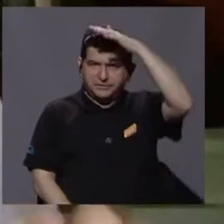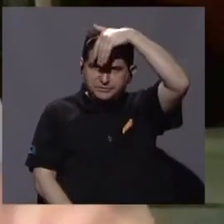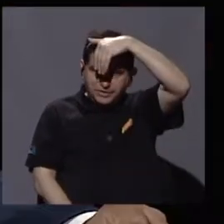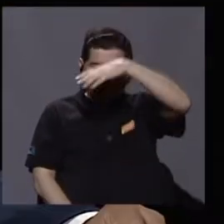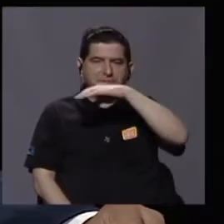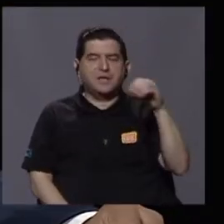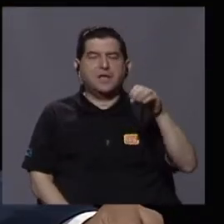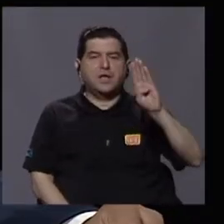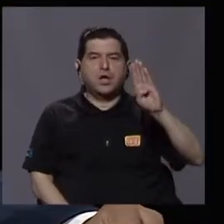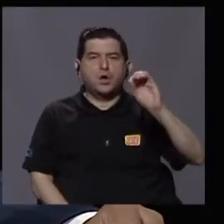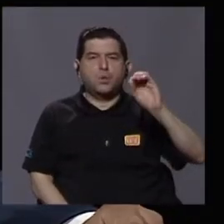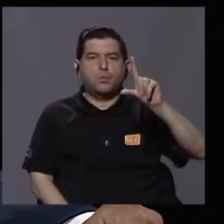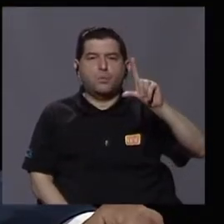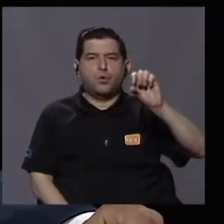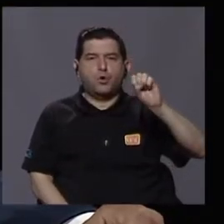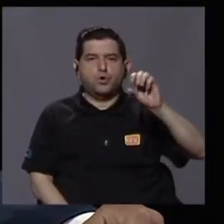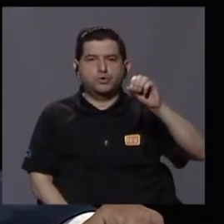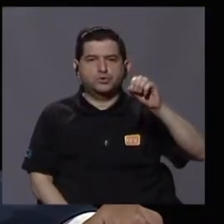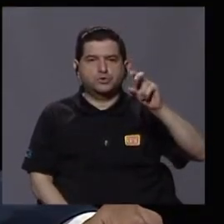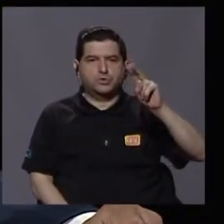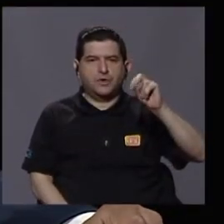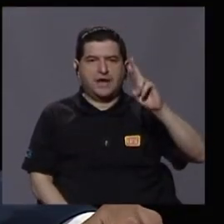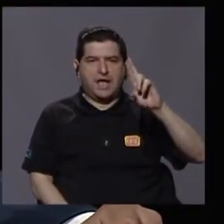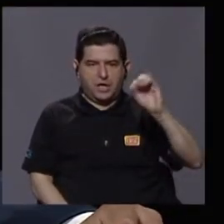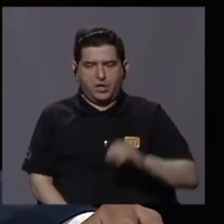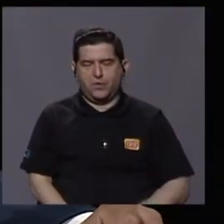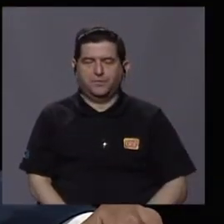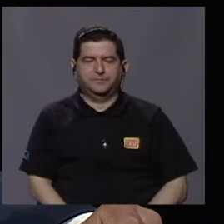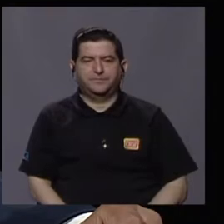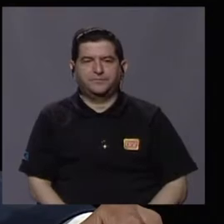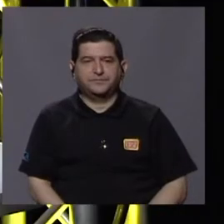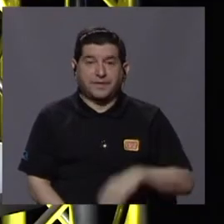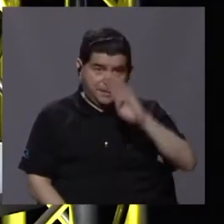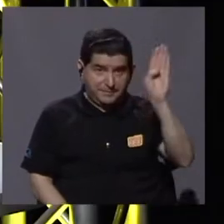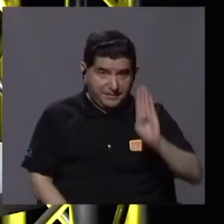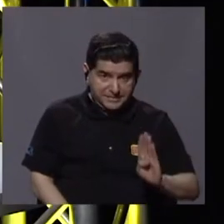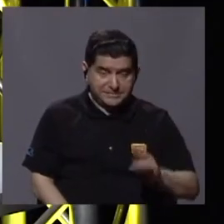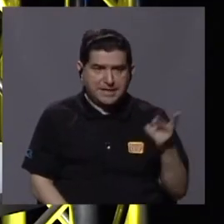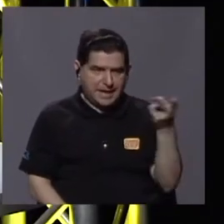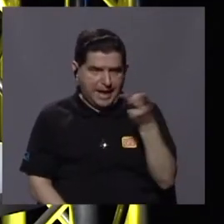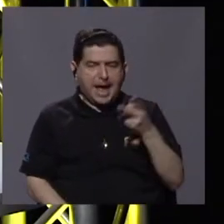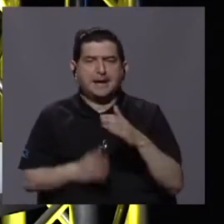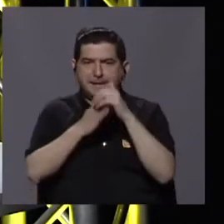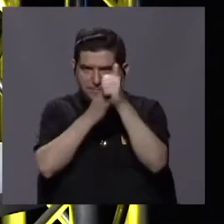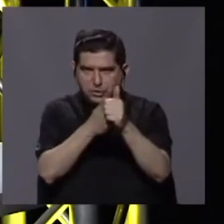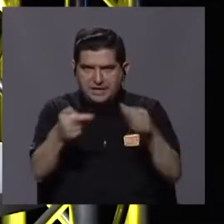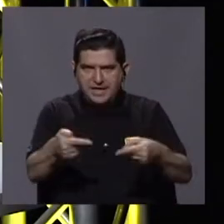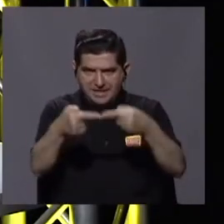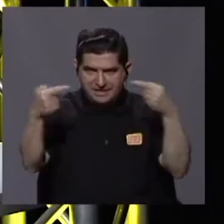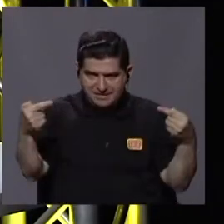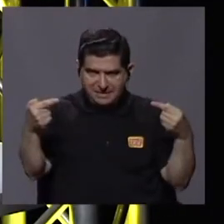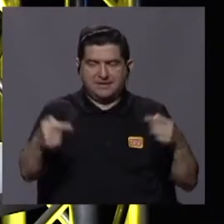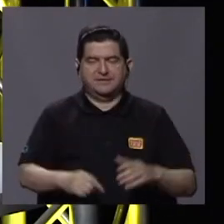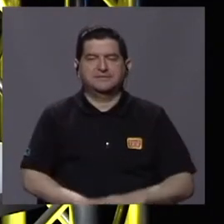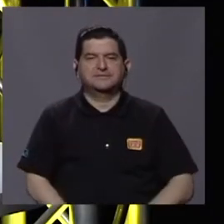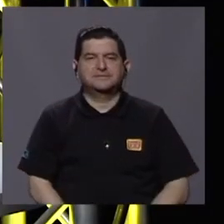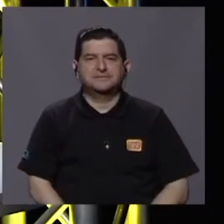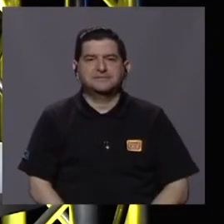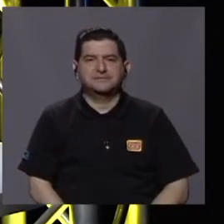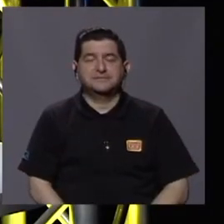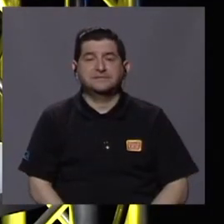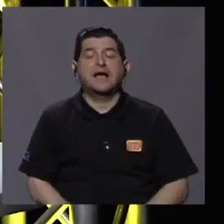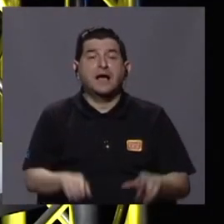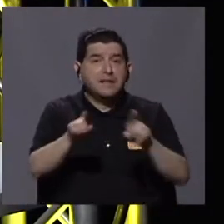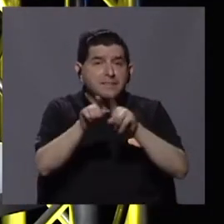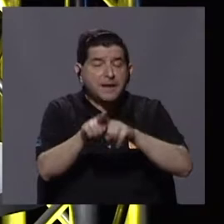quiero hacer hincapié aquí a la ironía que se da que esos dos líderes que se opusieron y se oponen presidenciales y